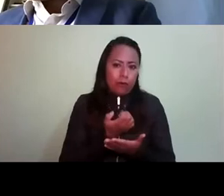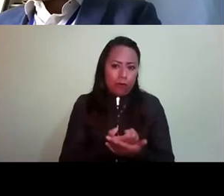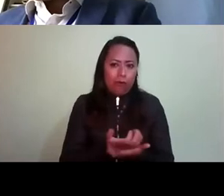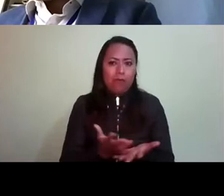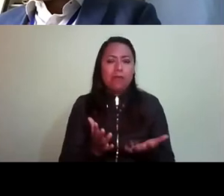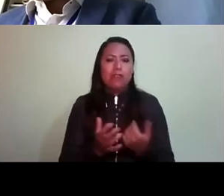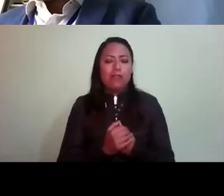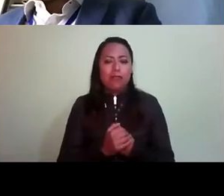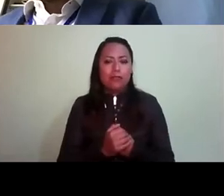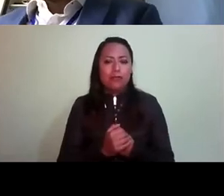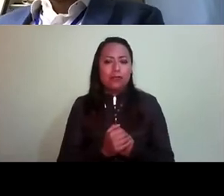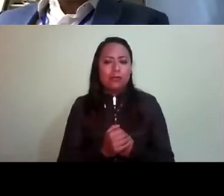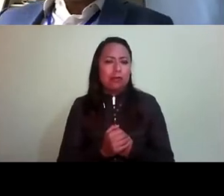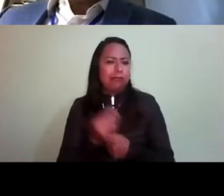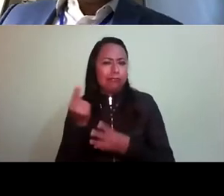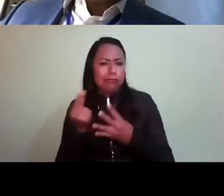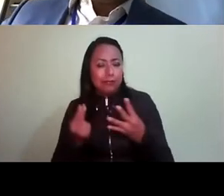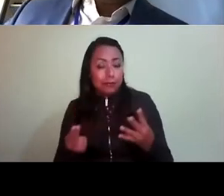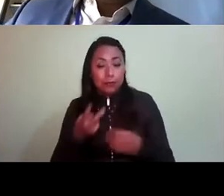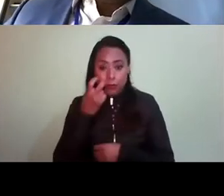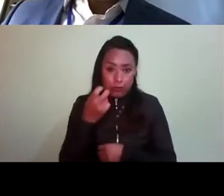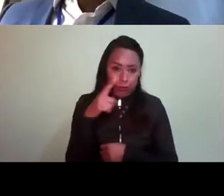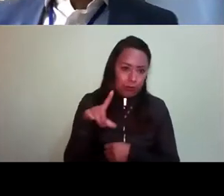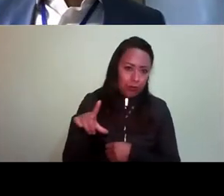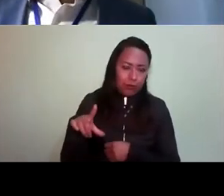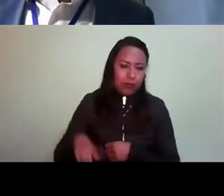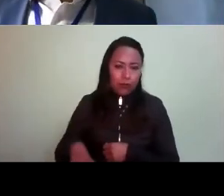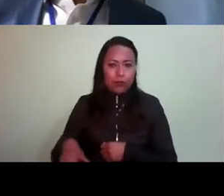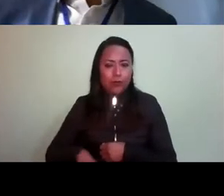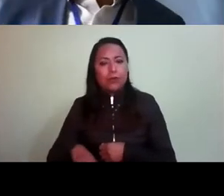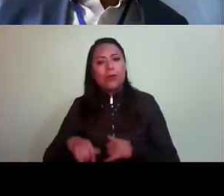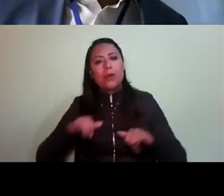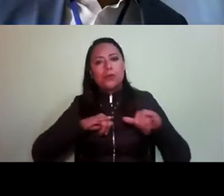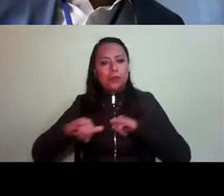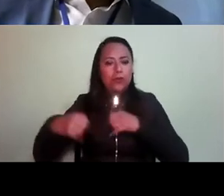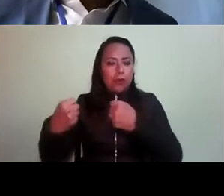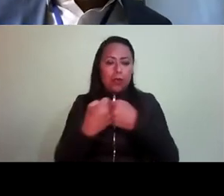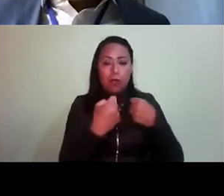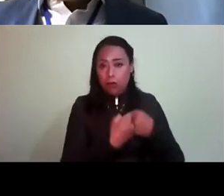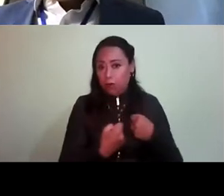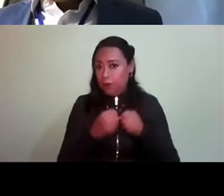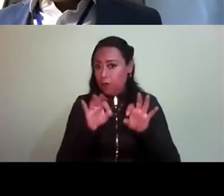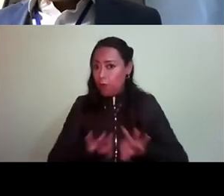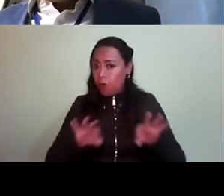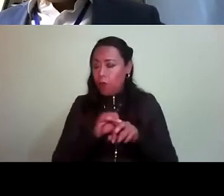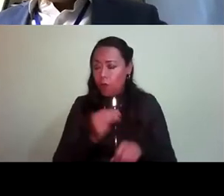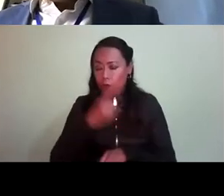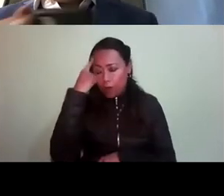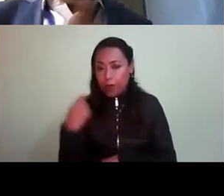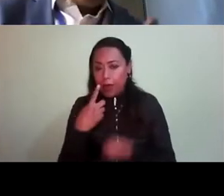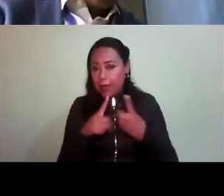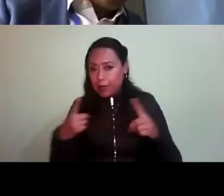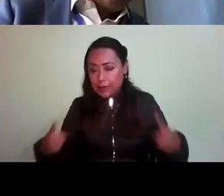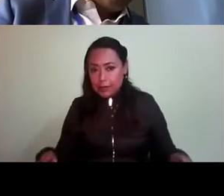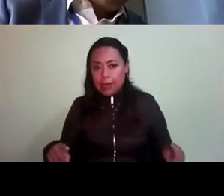por eso, pues, el gobierno de la demarcación es fundamental para el desarrollo armónico